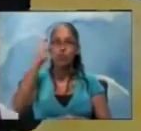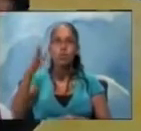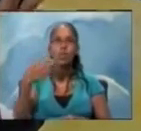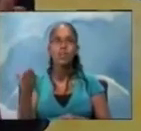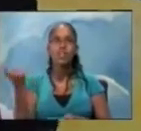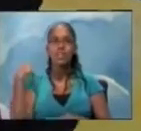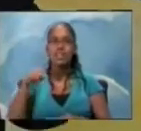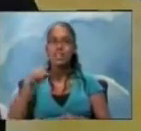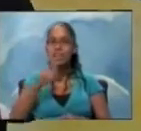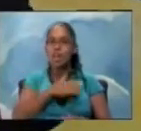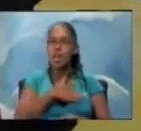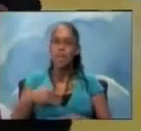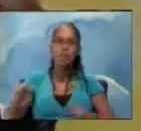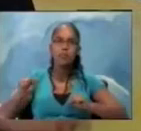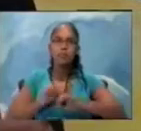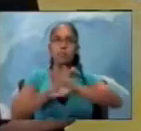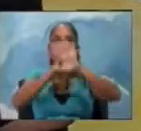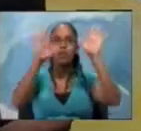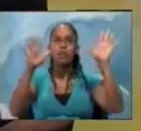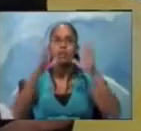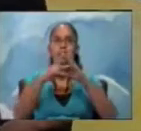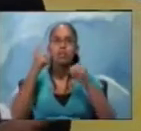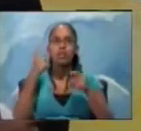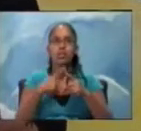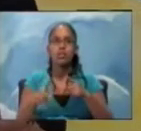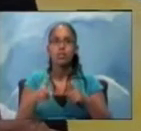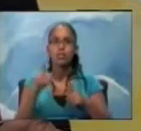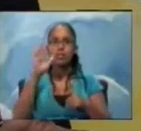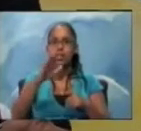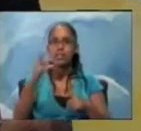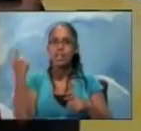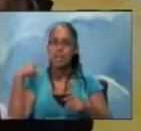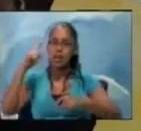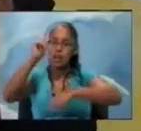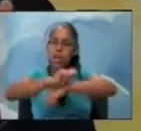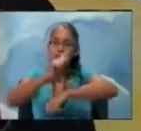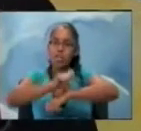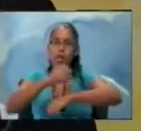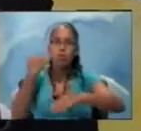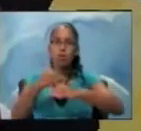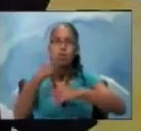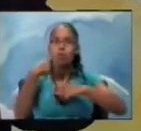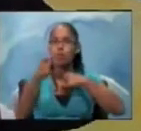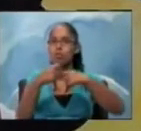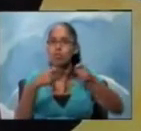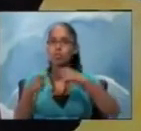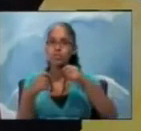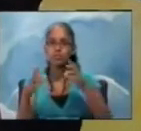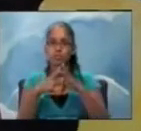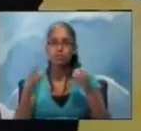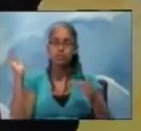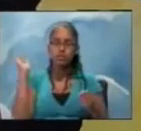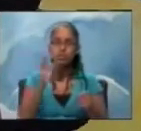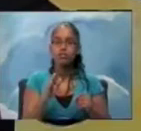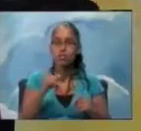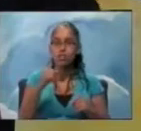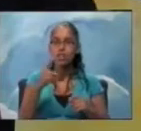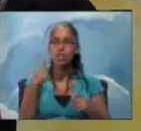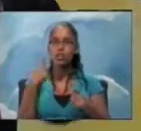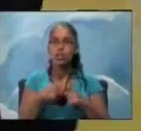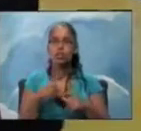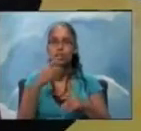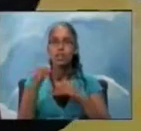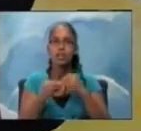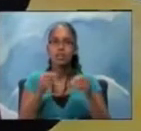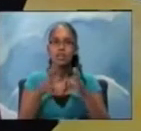quieren milagros. Pero cuando llegó, lo que encontró fue que tenían el templo como un comercio. Todos vendían y otros